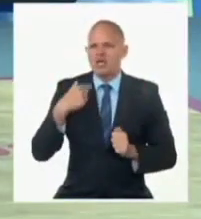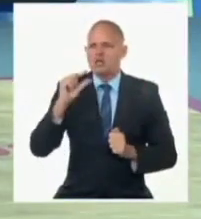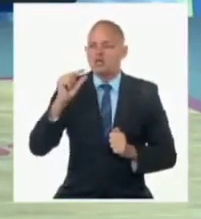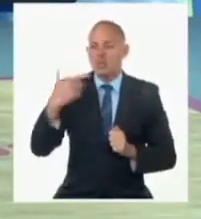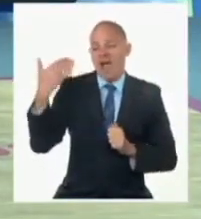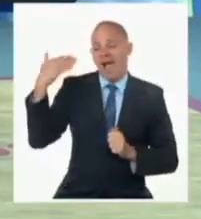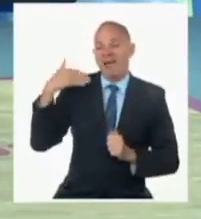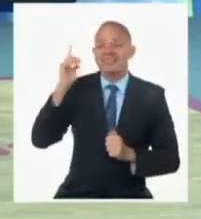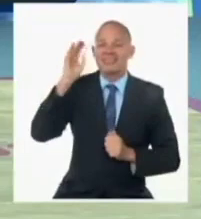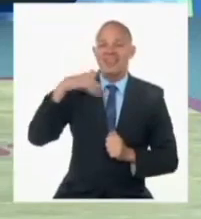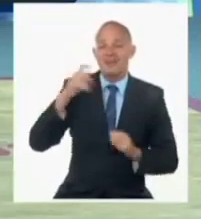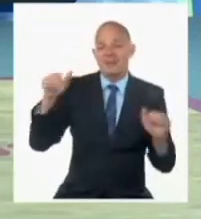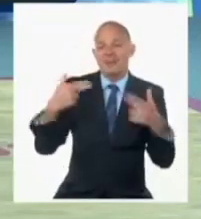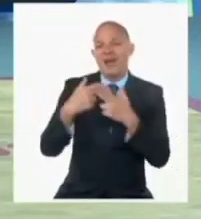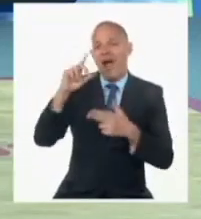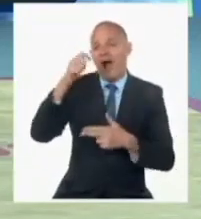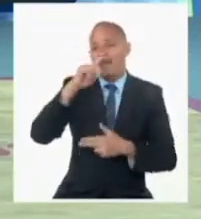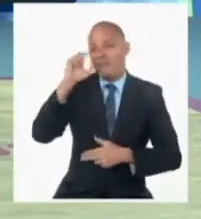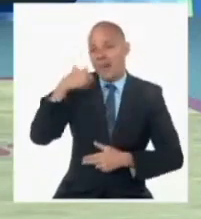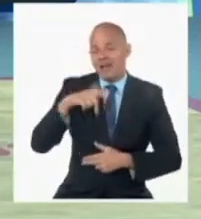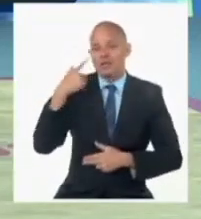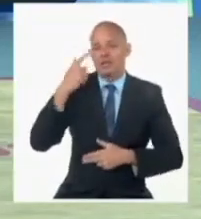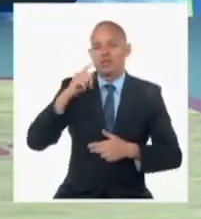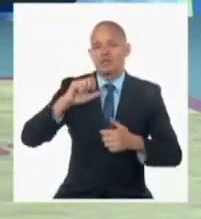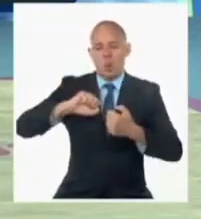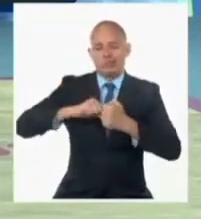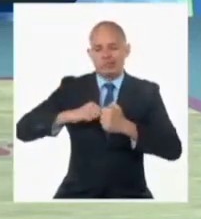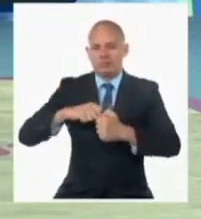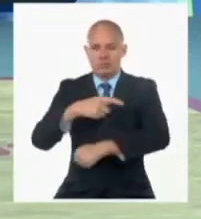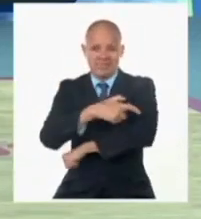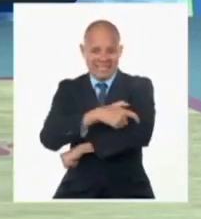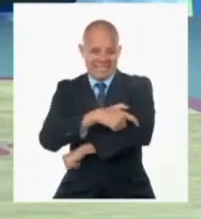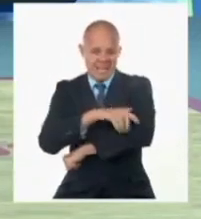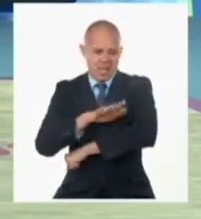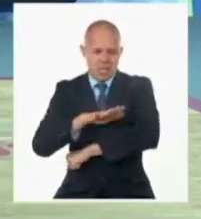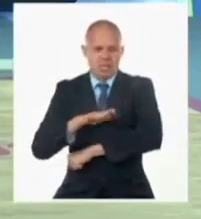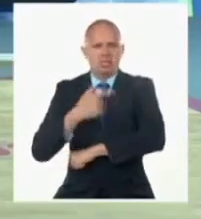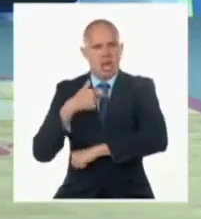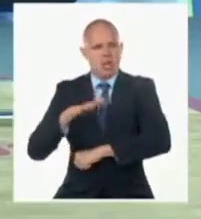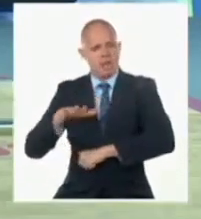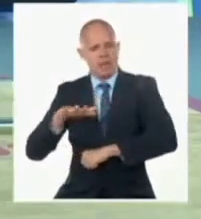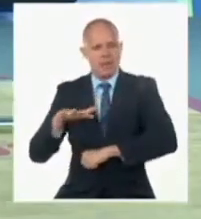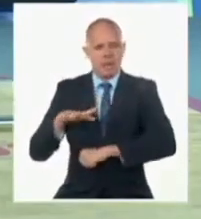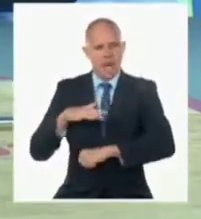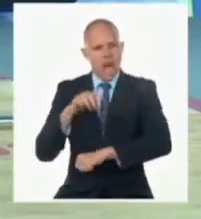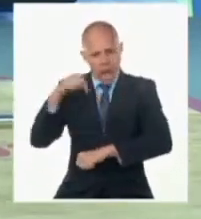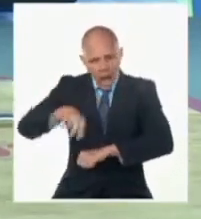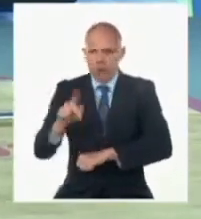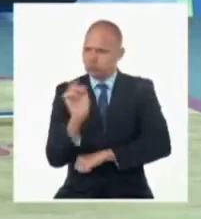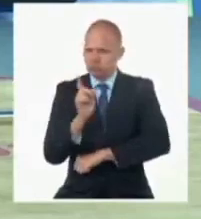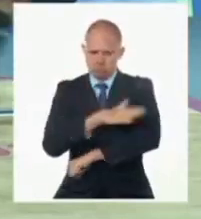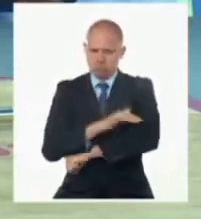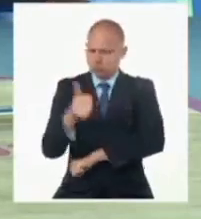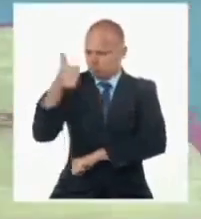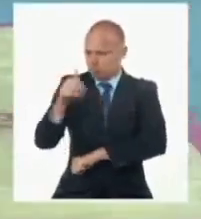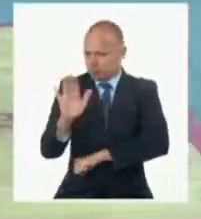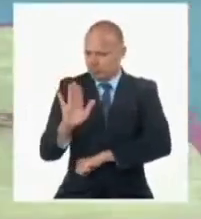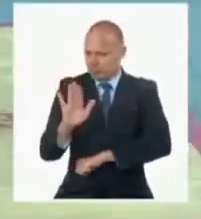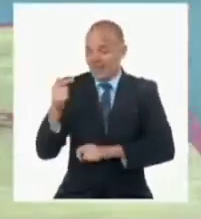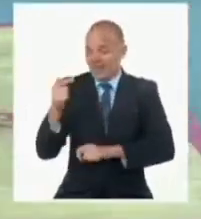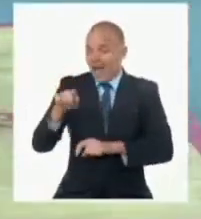codo, pero me he estado preparando bastante bien. 2 codos no me dolieron, no nada, lo que solo hubo una mala